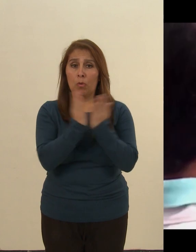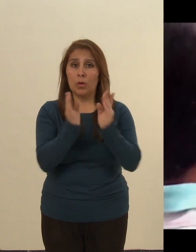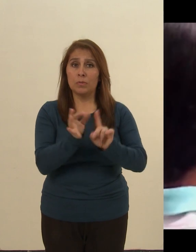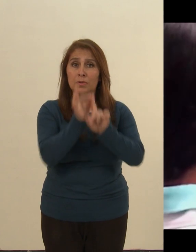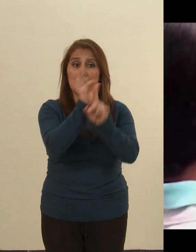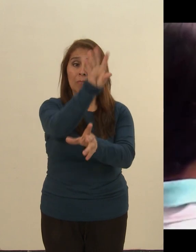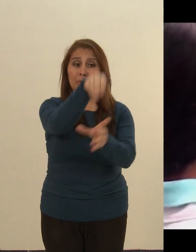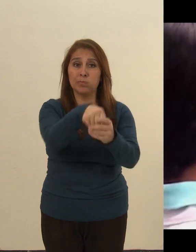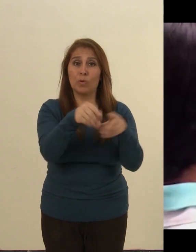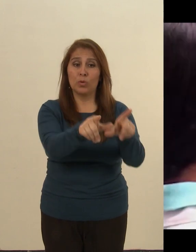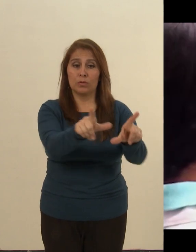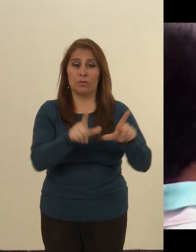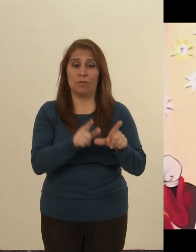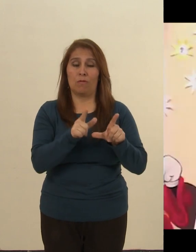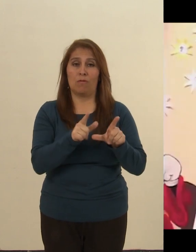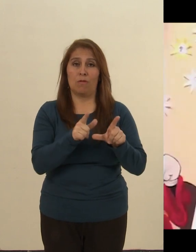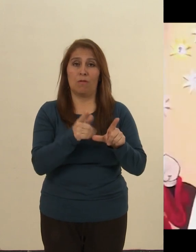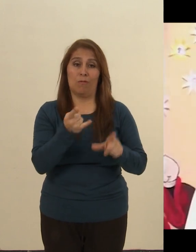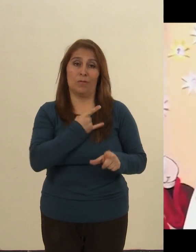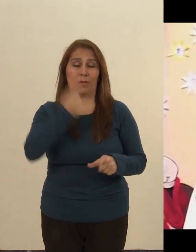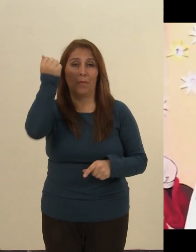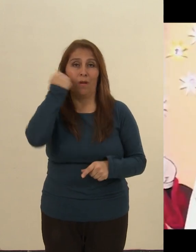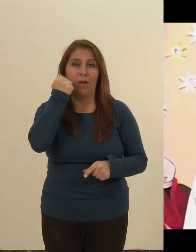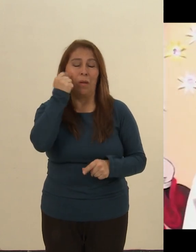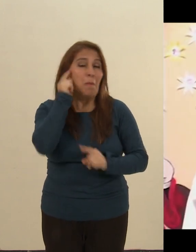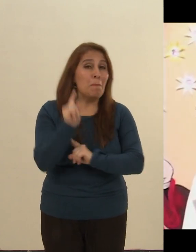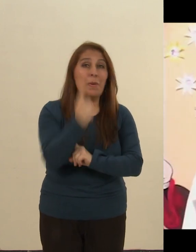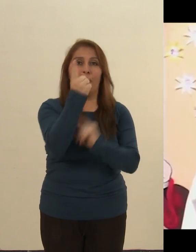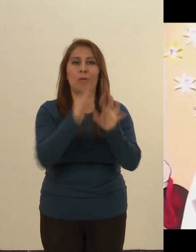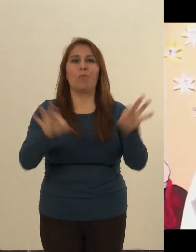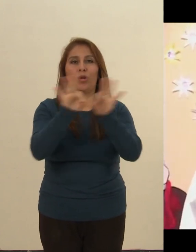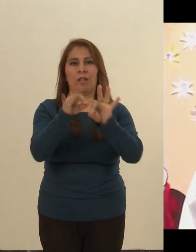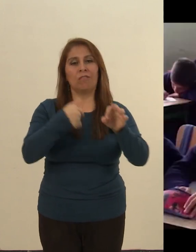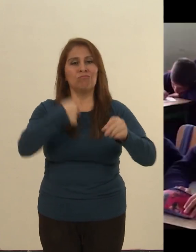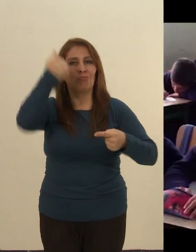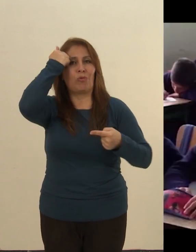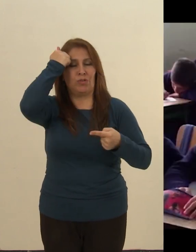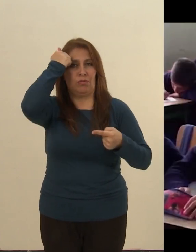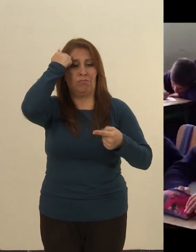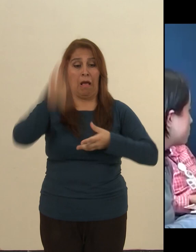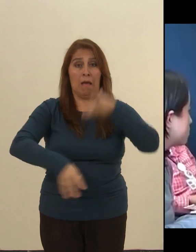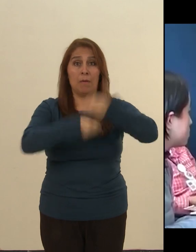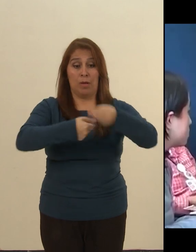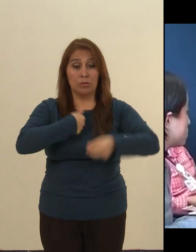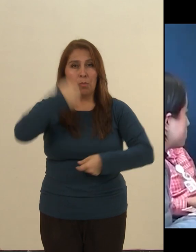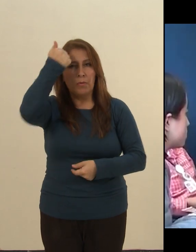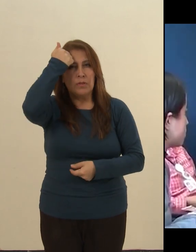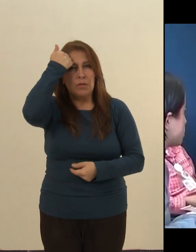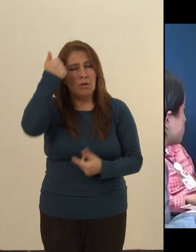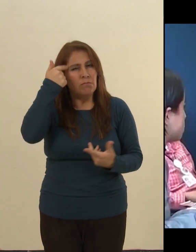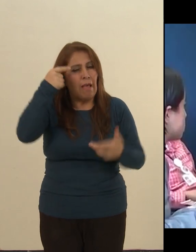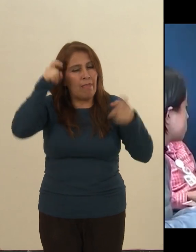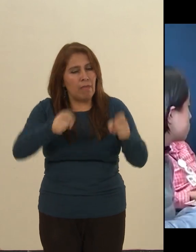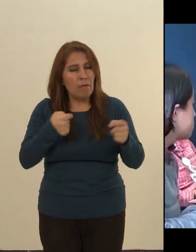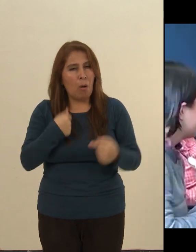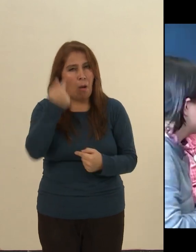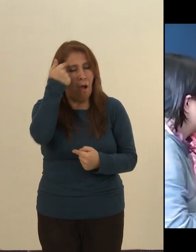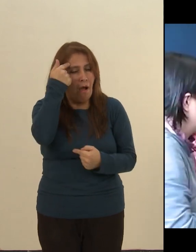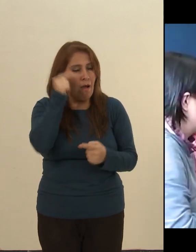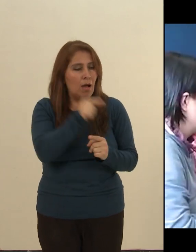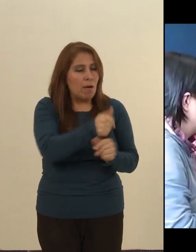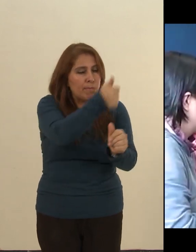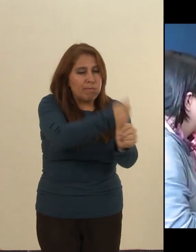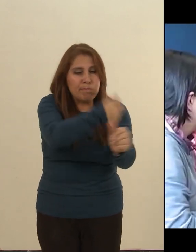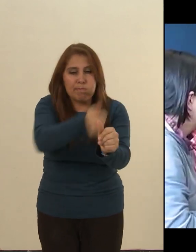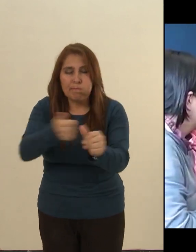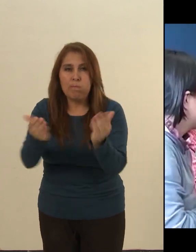Y siento que el perfil del educador especial de la licenciatura de la Universidad Pedagógica pasa primero por ser maestra, pasa